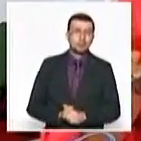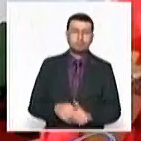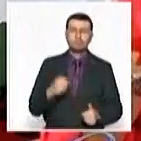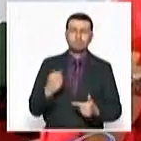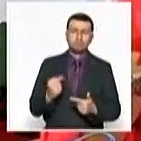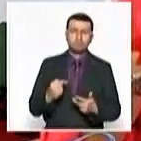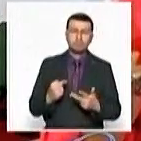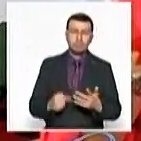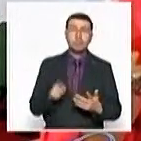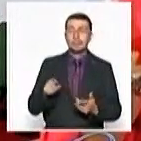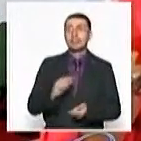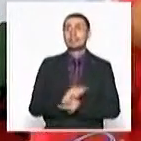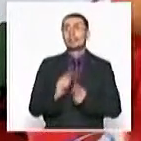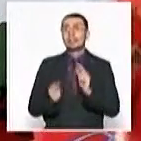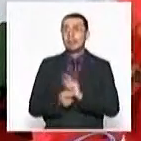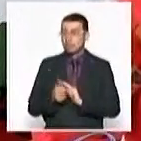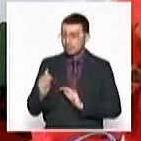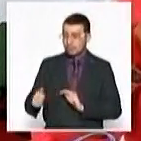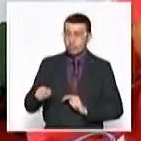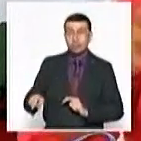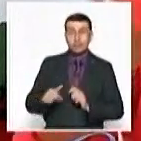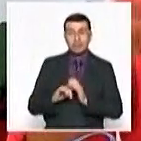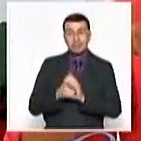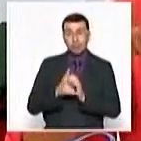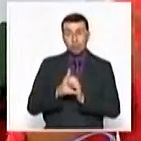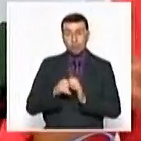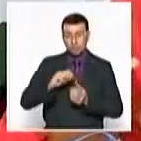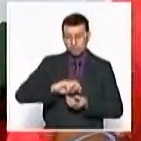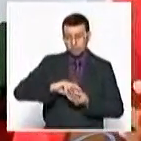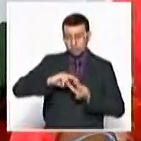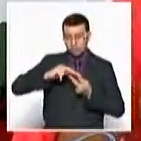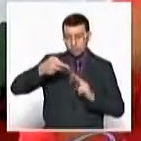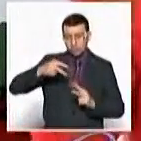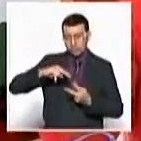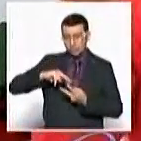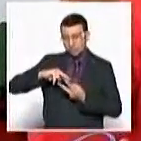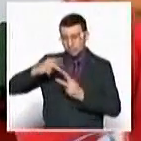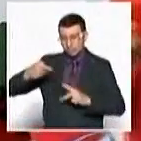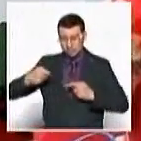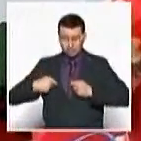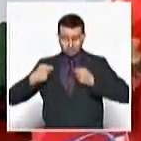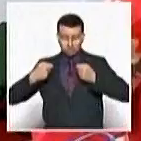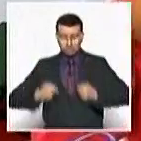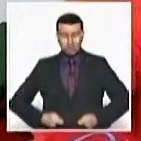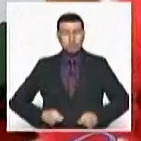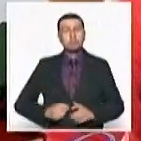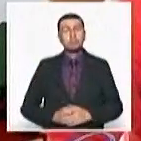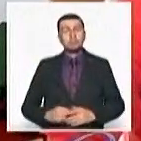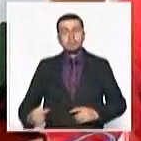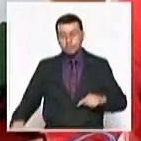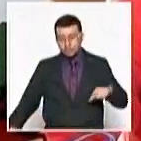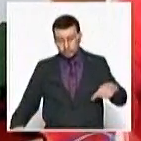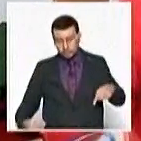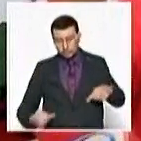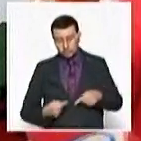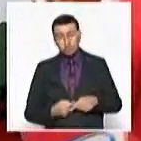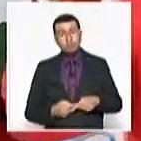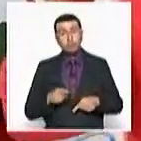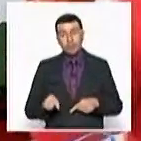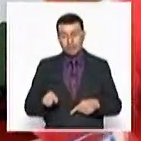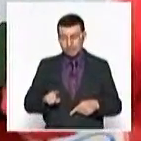cambian la información genética de las células. No hablemos del bebé, de las células, del espermatozoide y el óvulo. Este espermatozoide